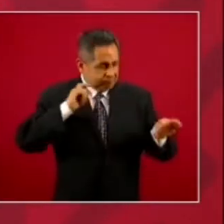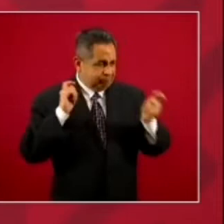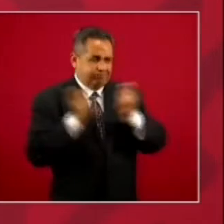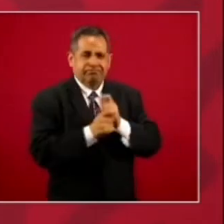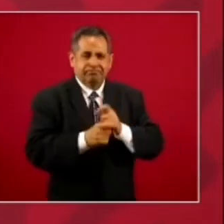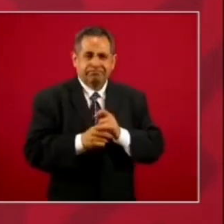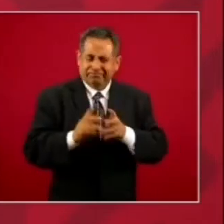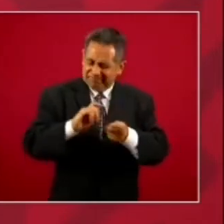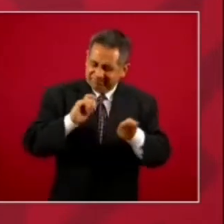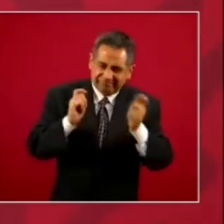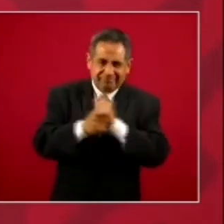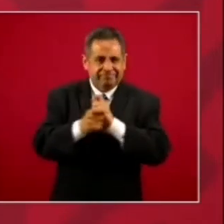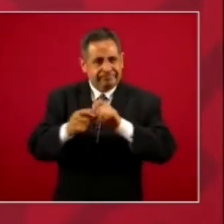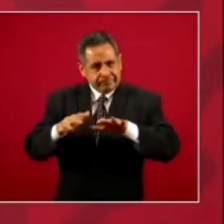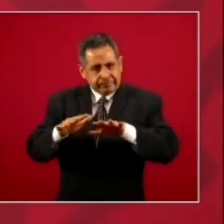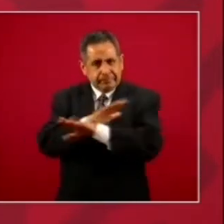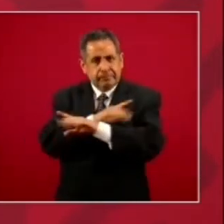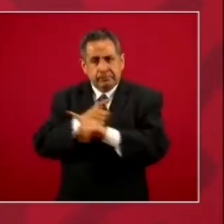transformar.